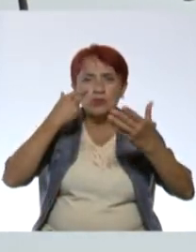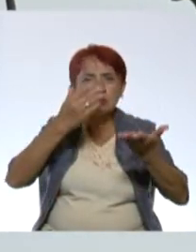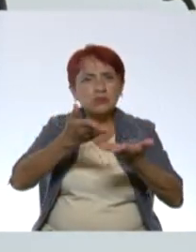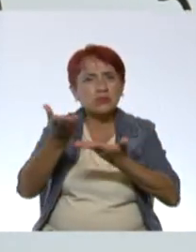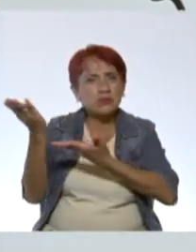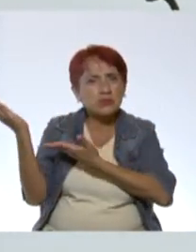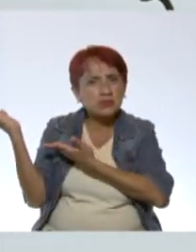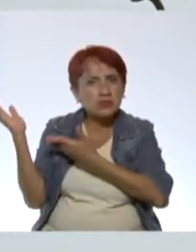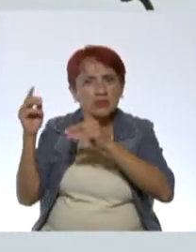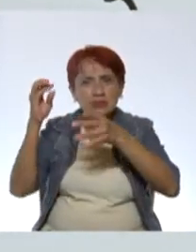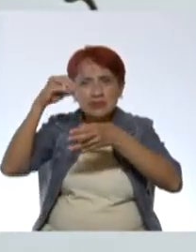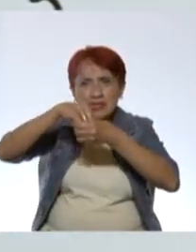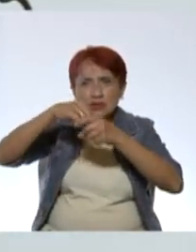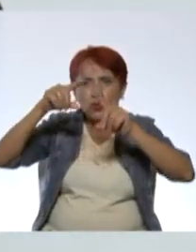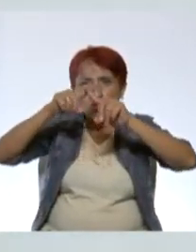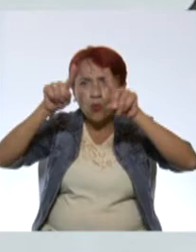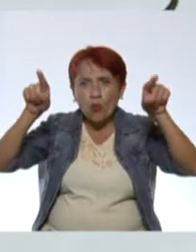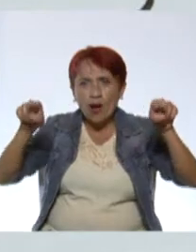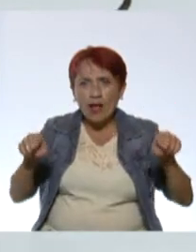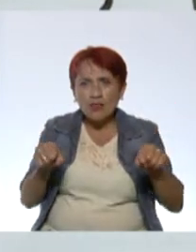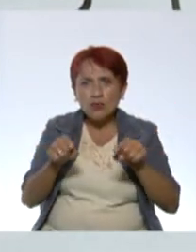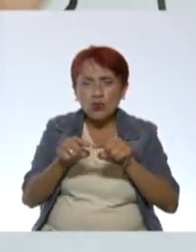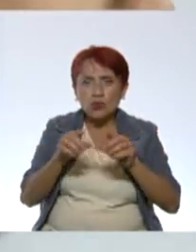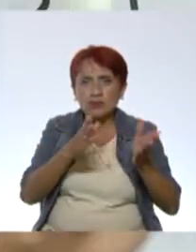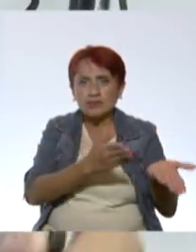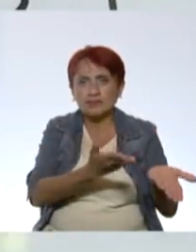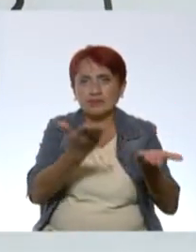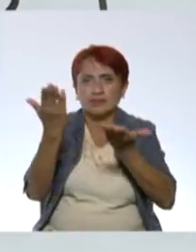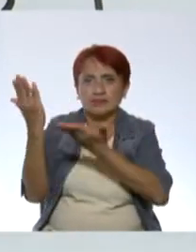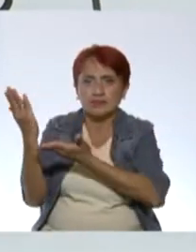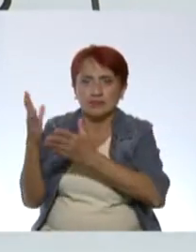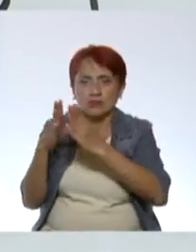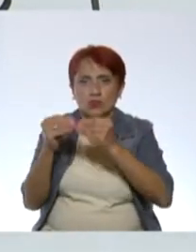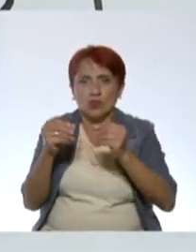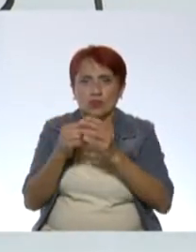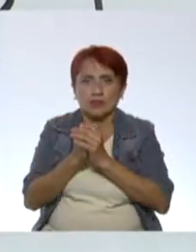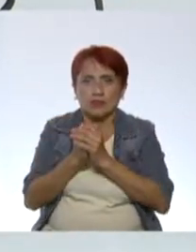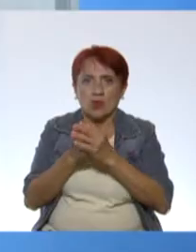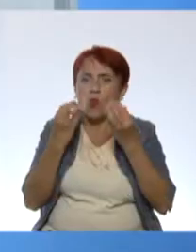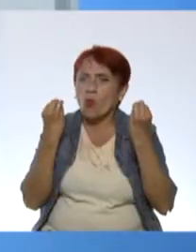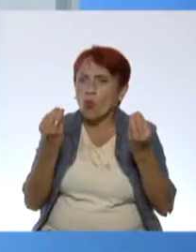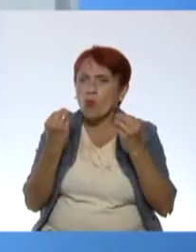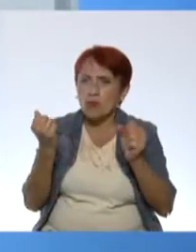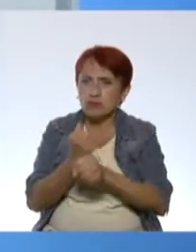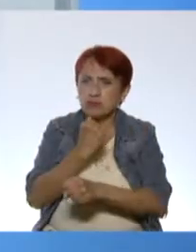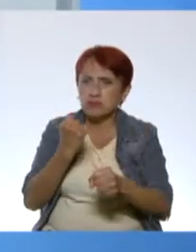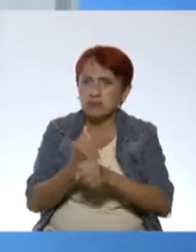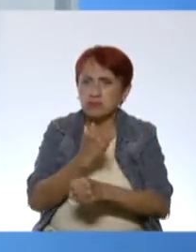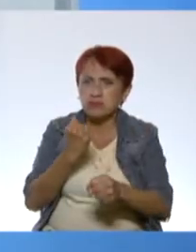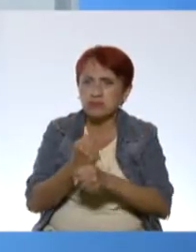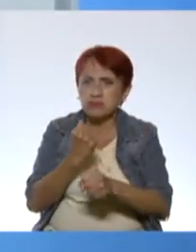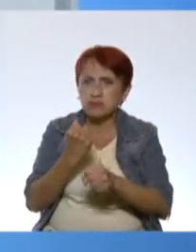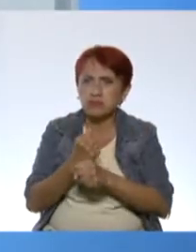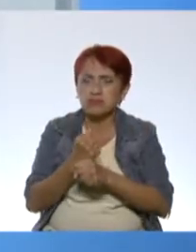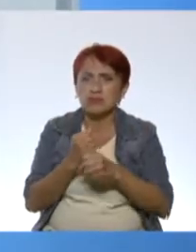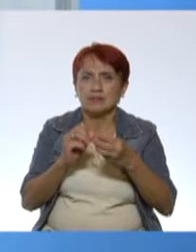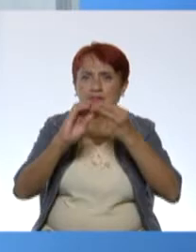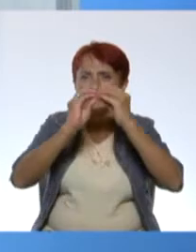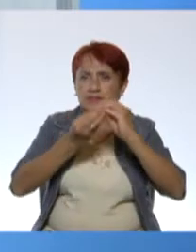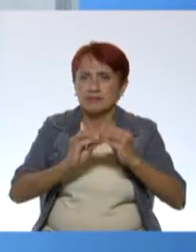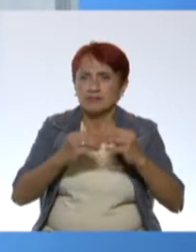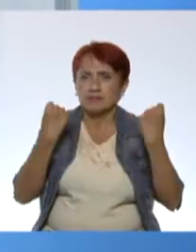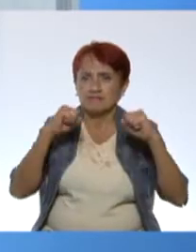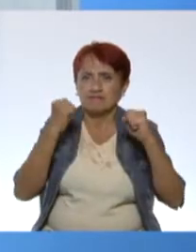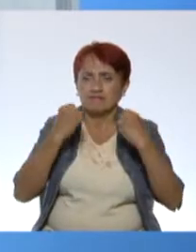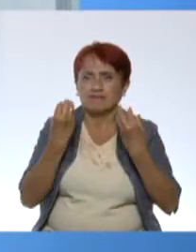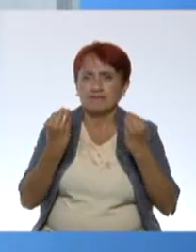A, presentamos ella, más toda la matriz B y la presentamos. ¿Cómo vamos a estar trabajando estas